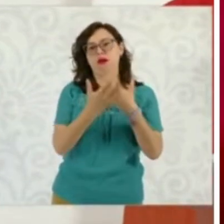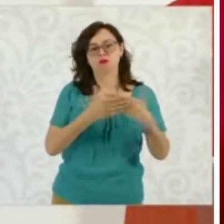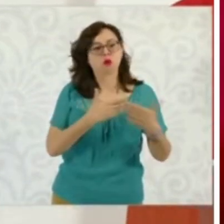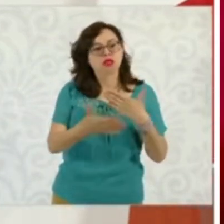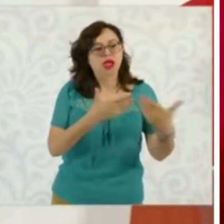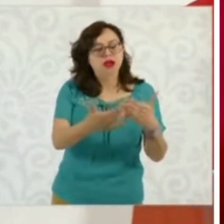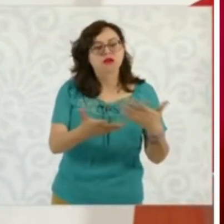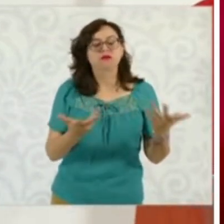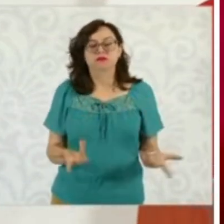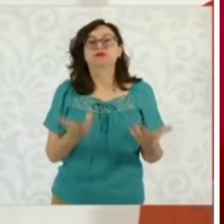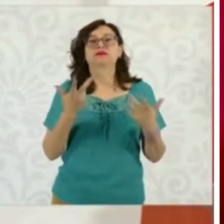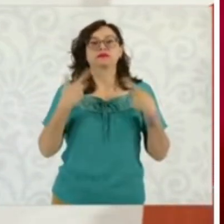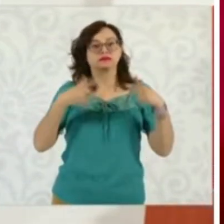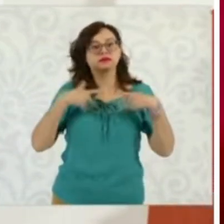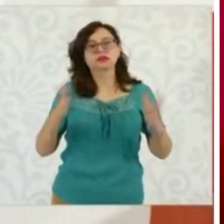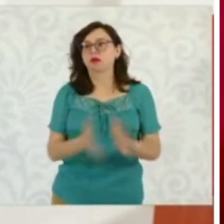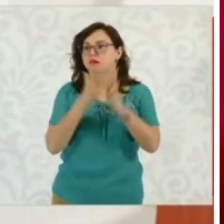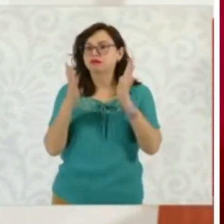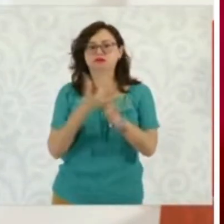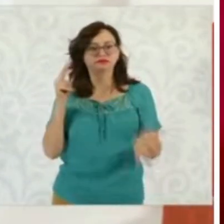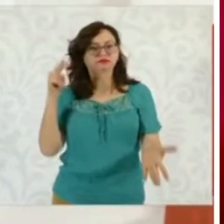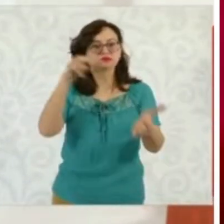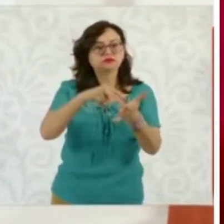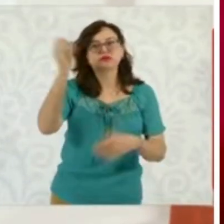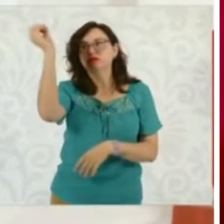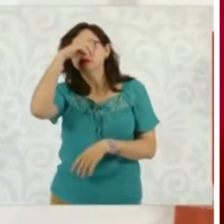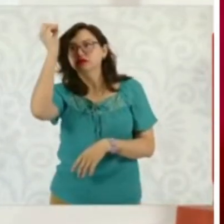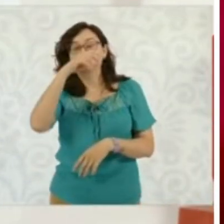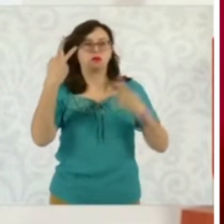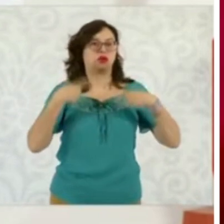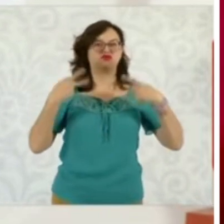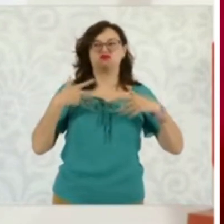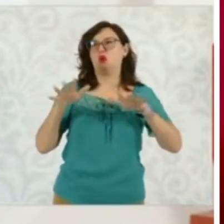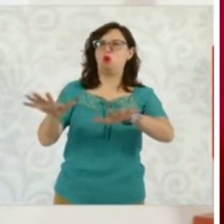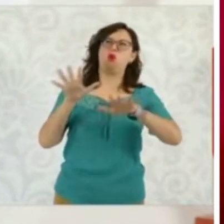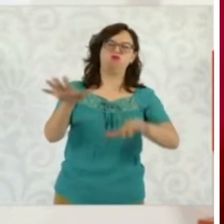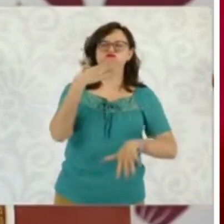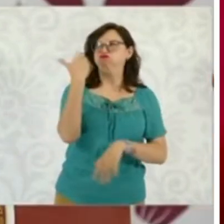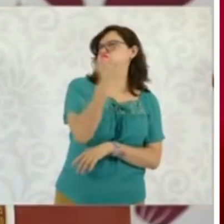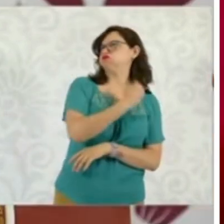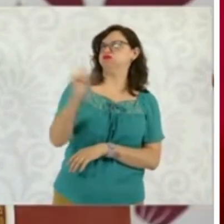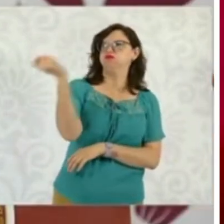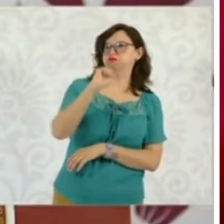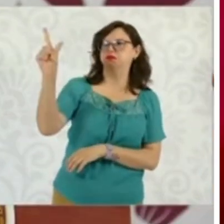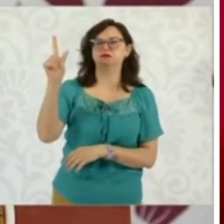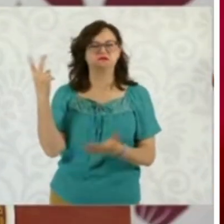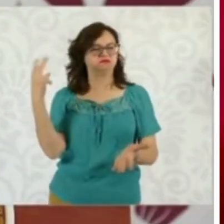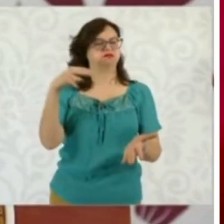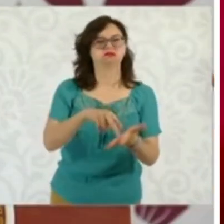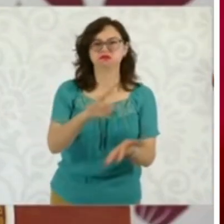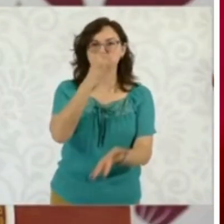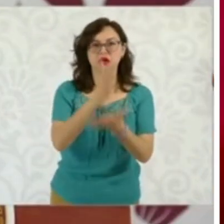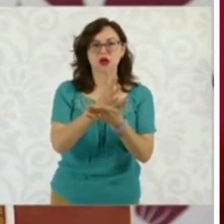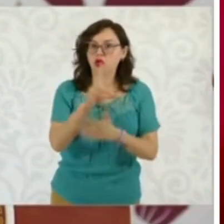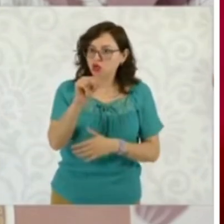mucha gente que antes no podía opinar, incluso la propia gente, no necesitan ser grandes especialistas en ciertos temas, sino también se permite pues el